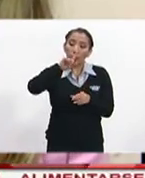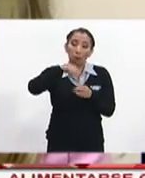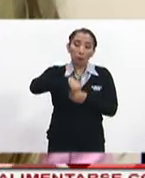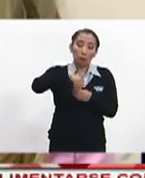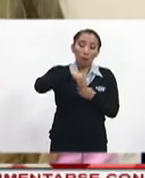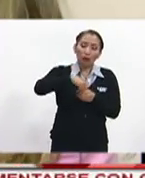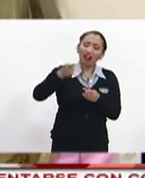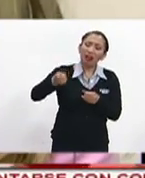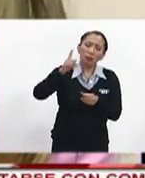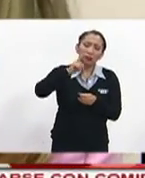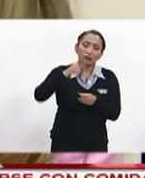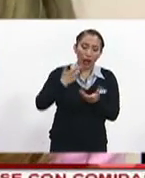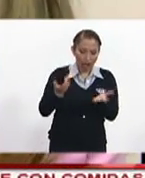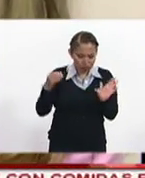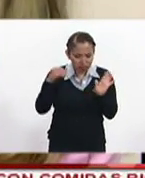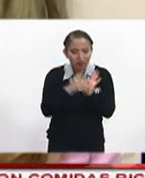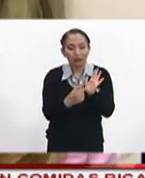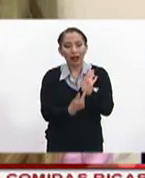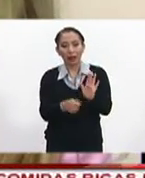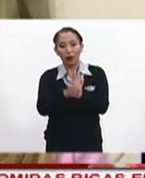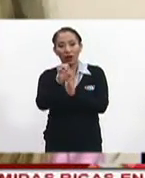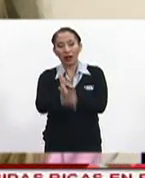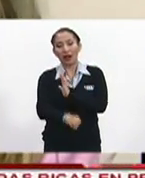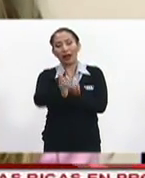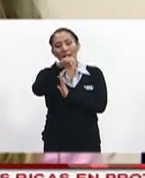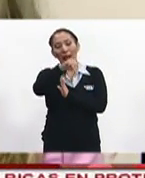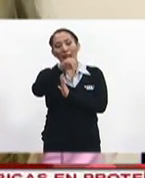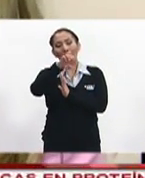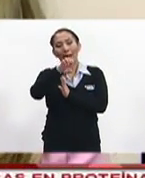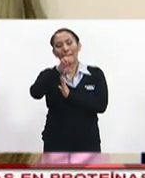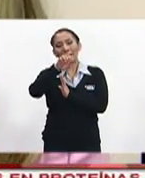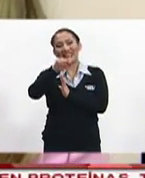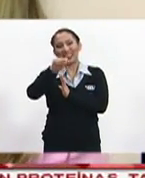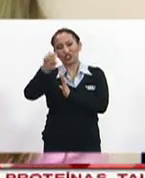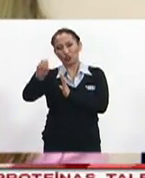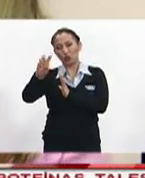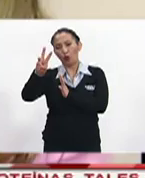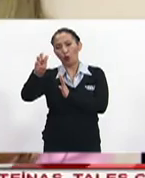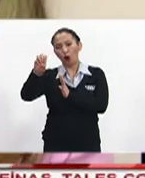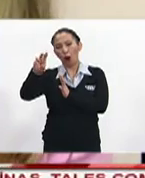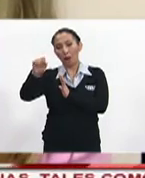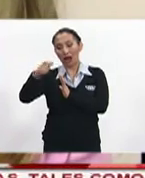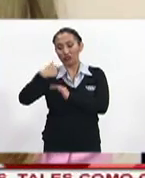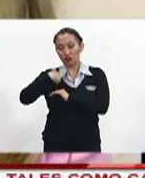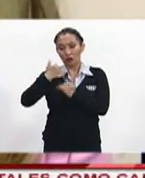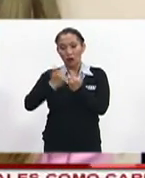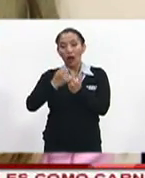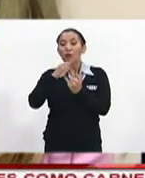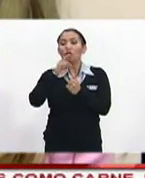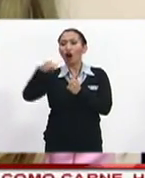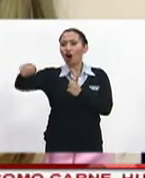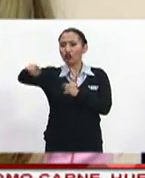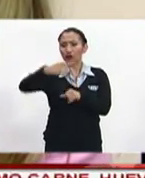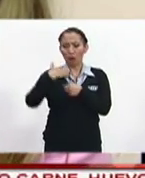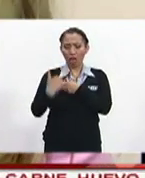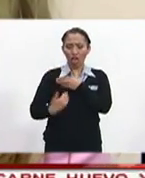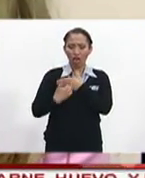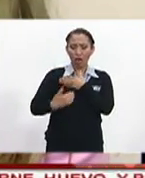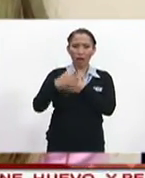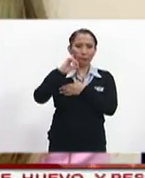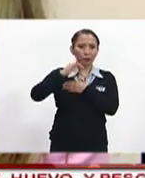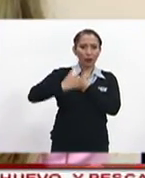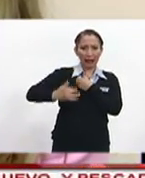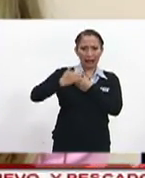sabíamos de pronto cómo darles voz. Es el caso del Me Too Movement, yo también, que ahora le ha dado voz al acoso de